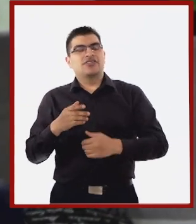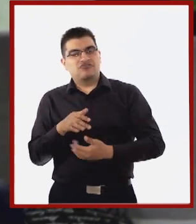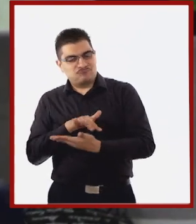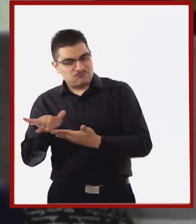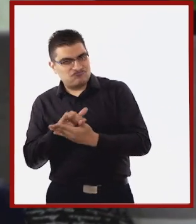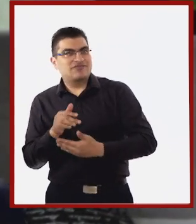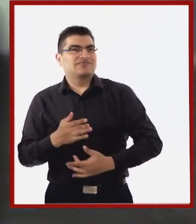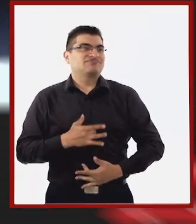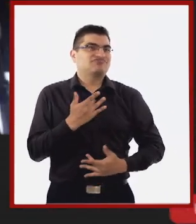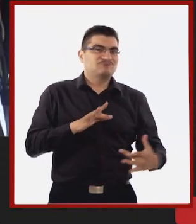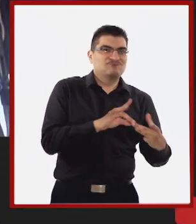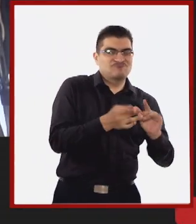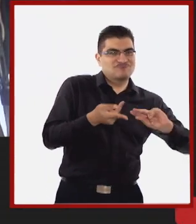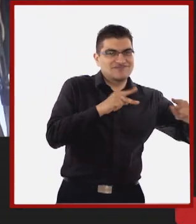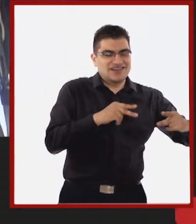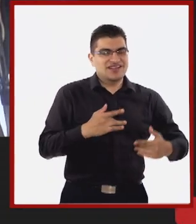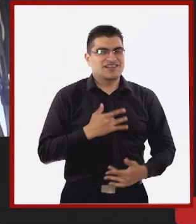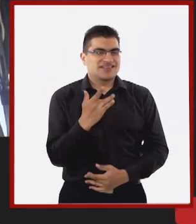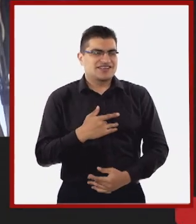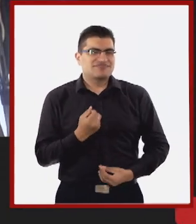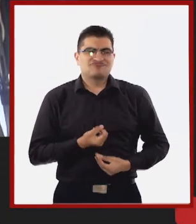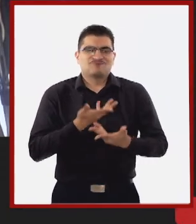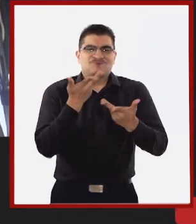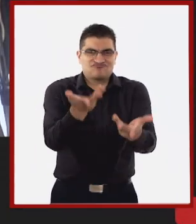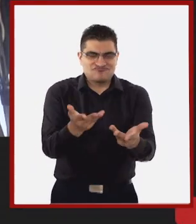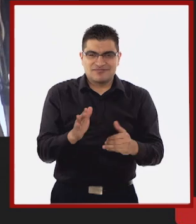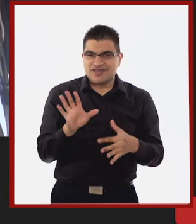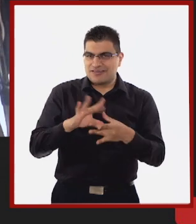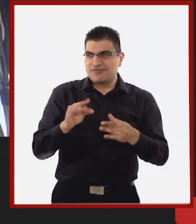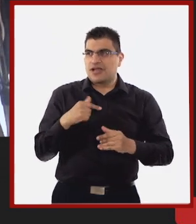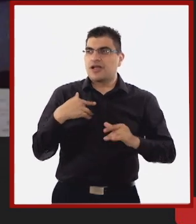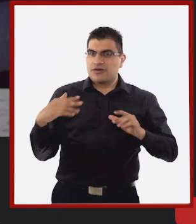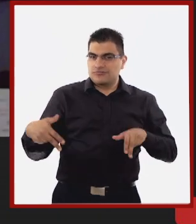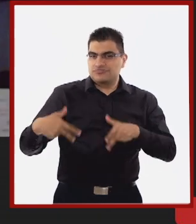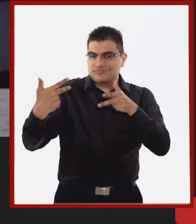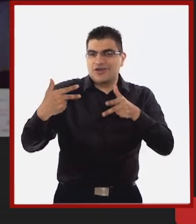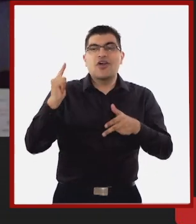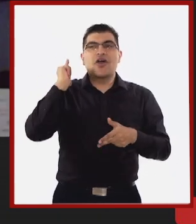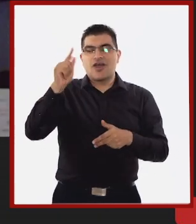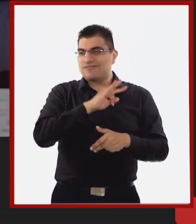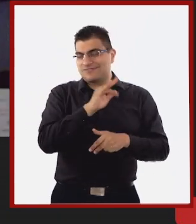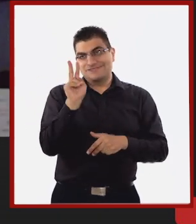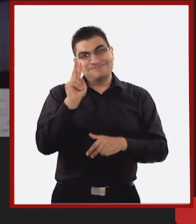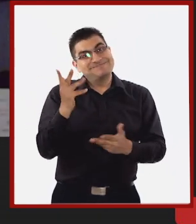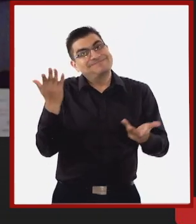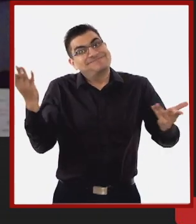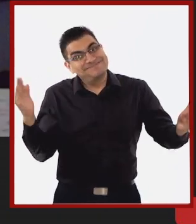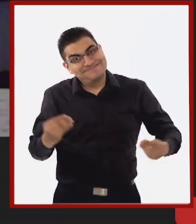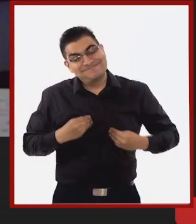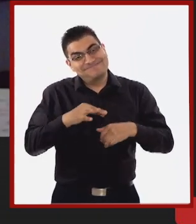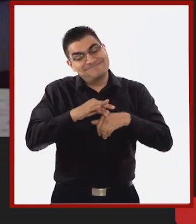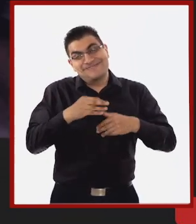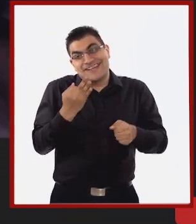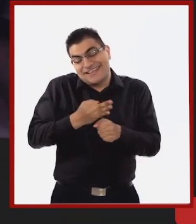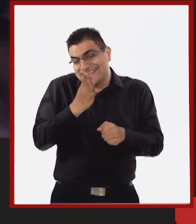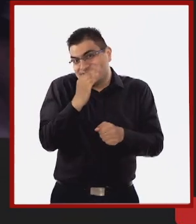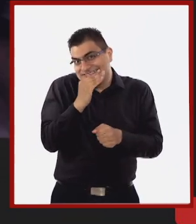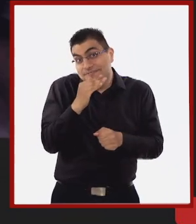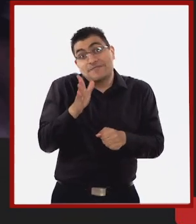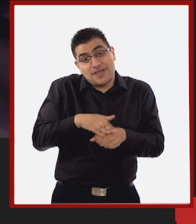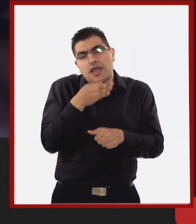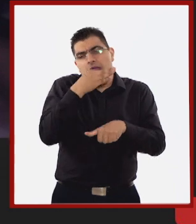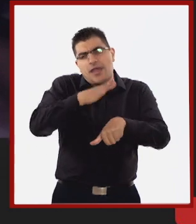y las emociones. Mario, muchas gracias por esta conexión vía remota. Ojalá pudiéramos hacerla en vivo, pero bueno, por el momento no se puede. Y me encantaría